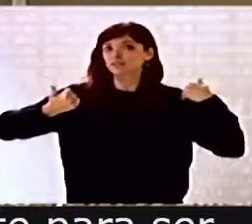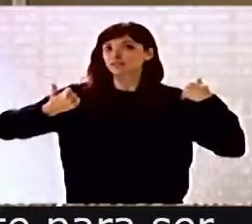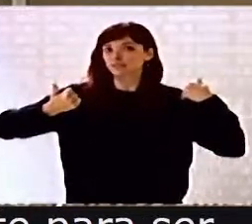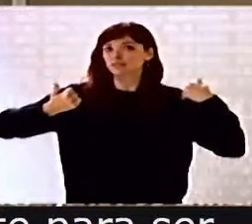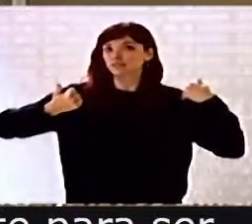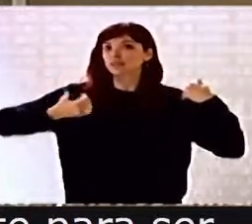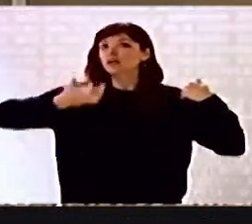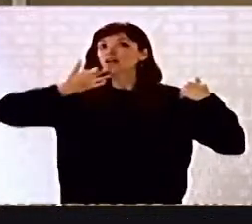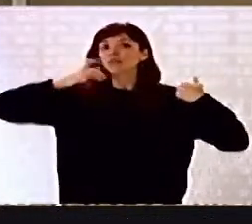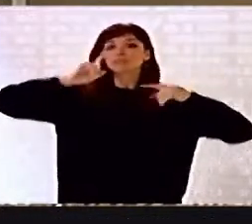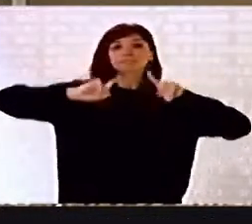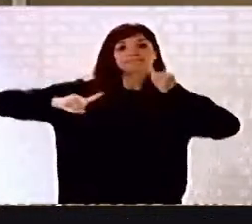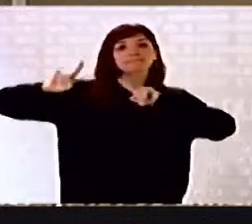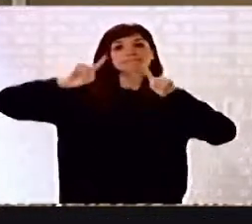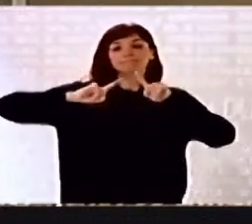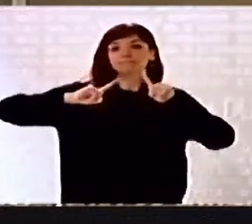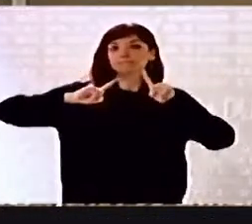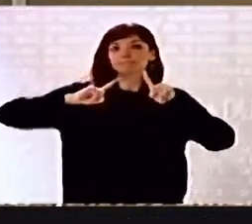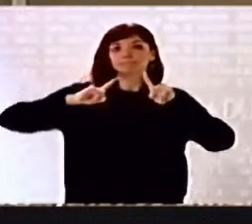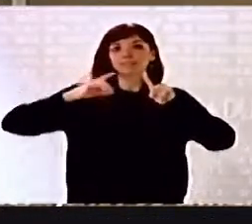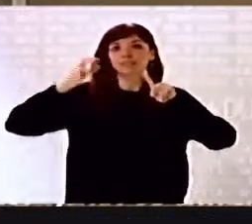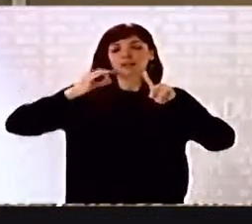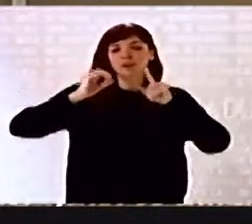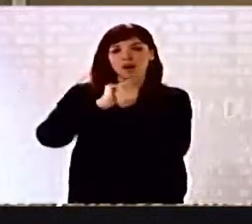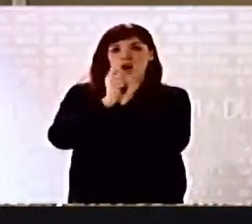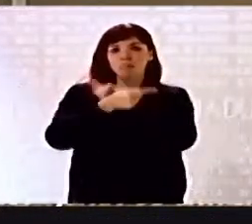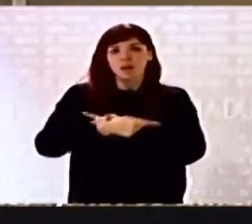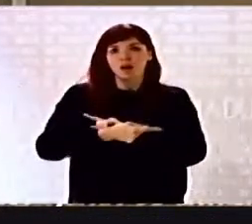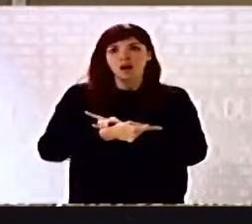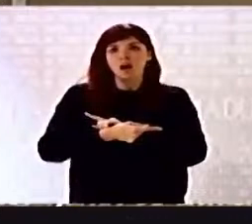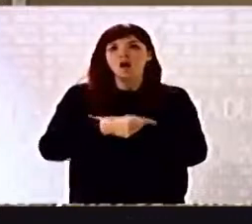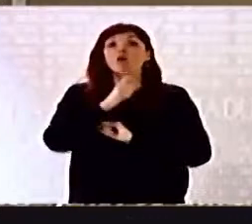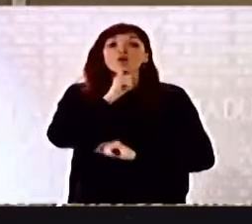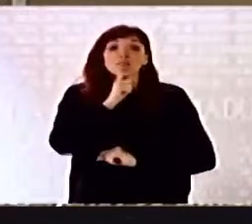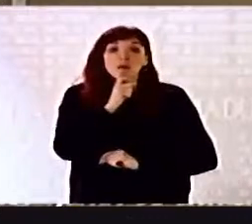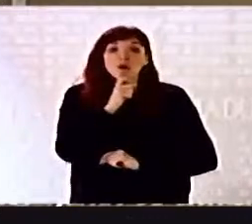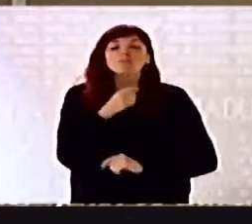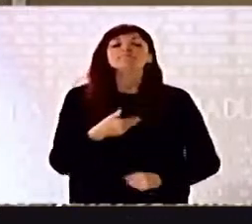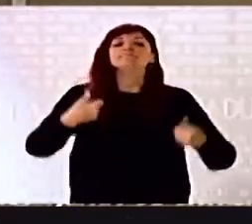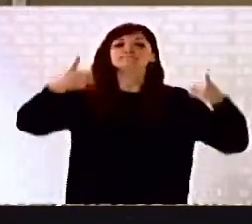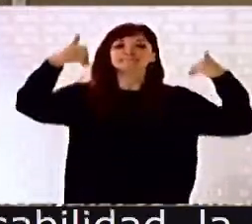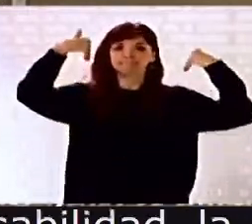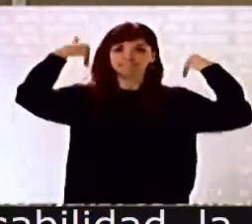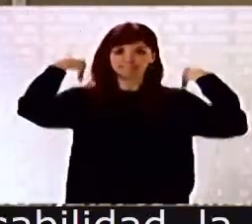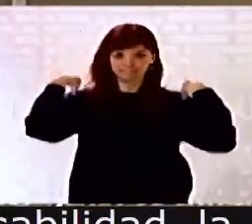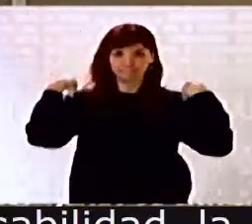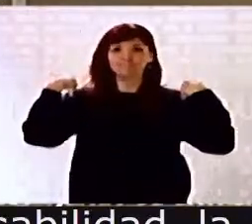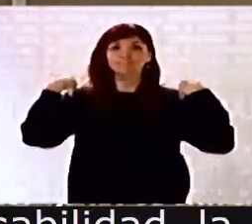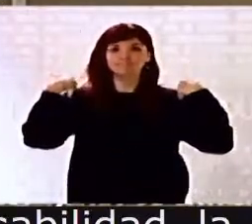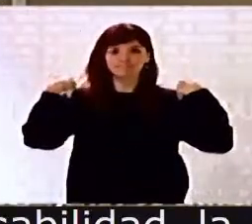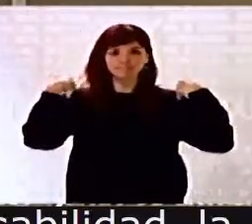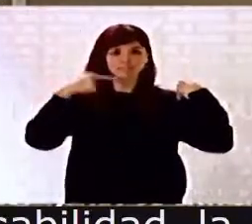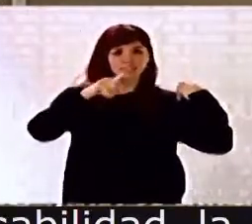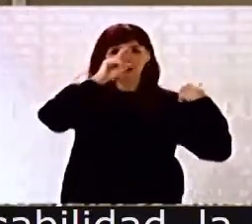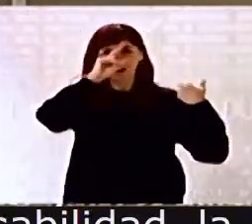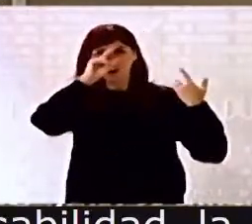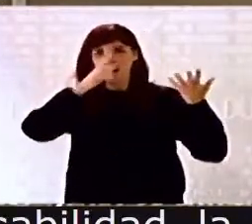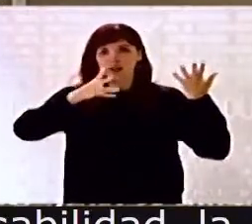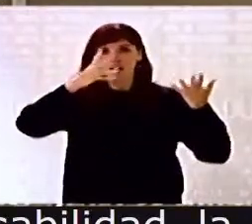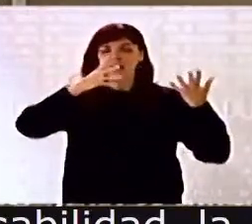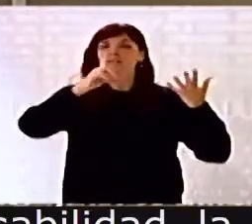La preocupación se debe trasladar en responsabilidad. La preocupación se debe trasladar en